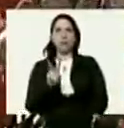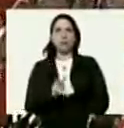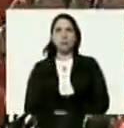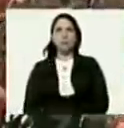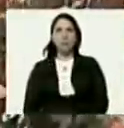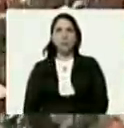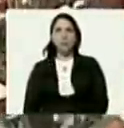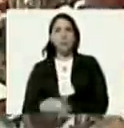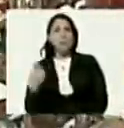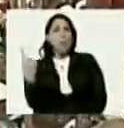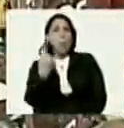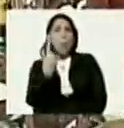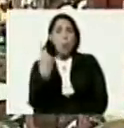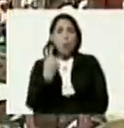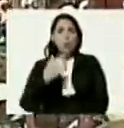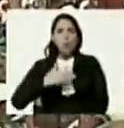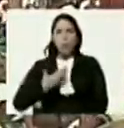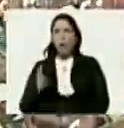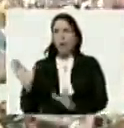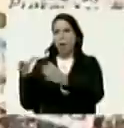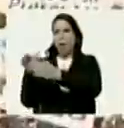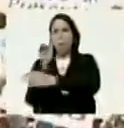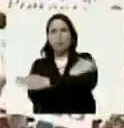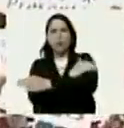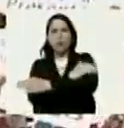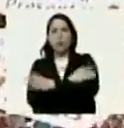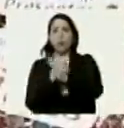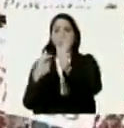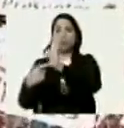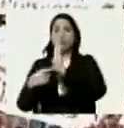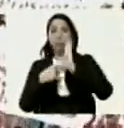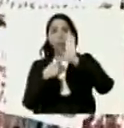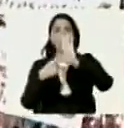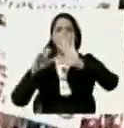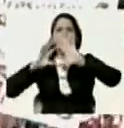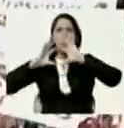Lo único que pueden ellos mostrar al mundo